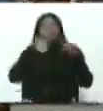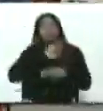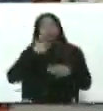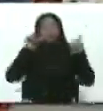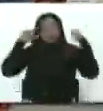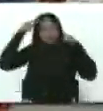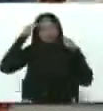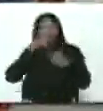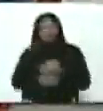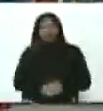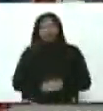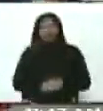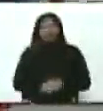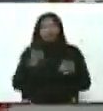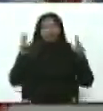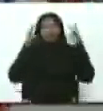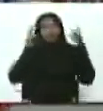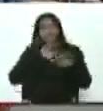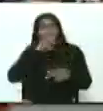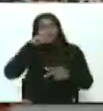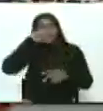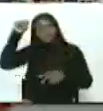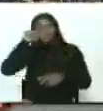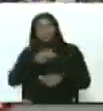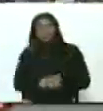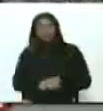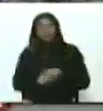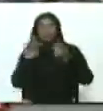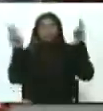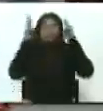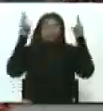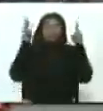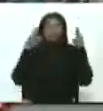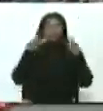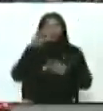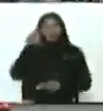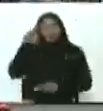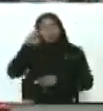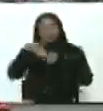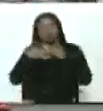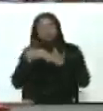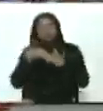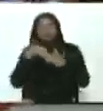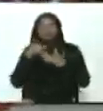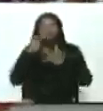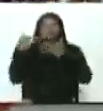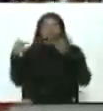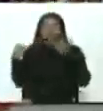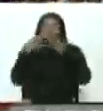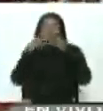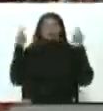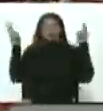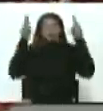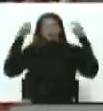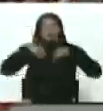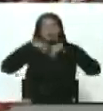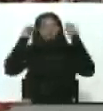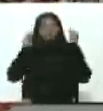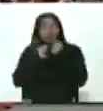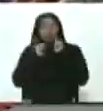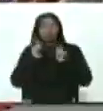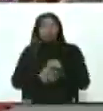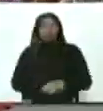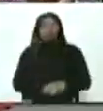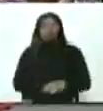Chávez! ¡Que viva Maduro! ¡Que viva Luis José! ¡Que viva Sujei! ¡Que viva Anzoátegui!